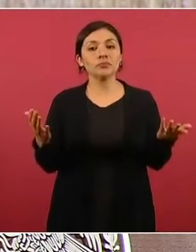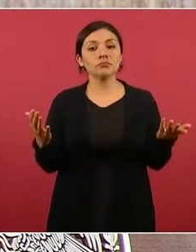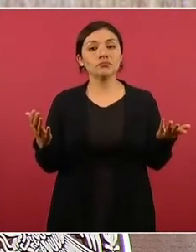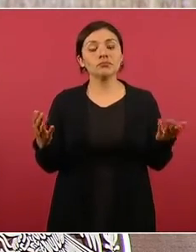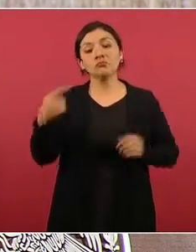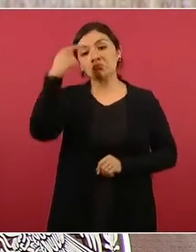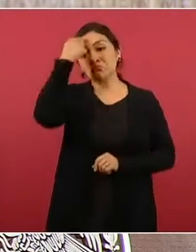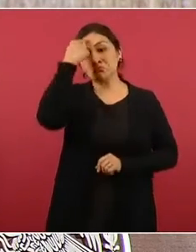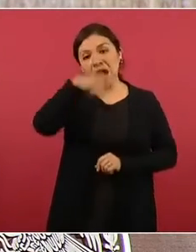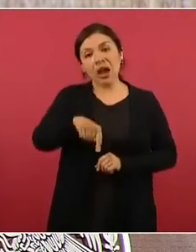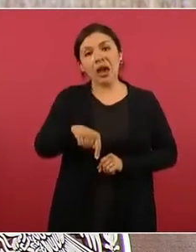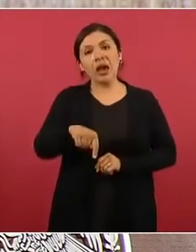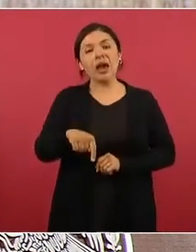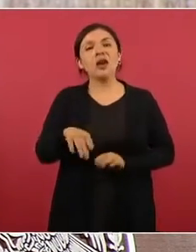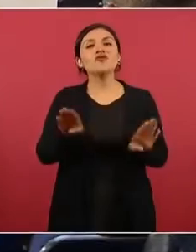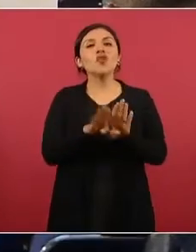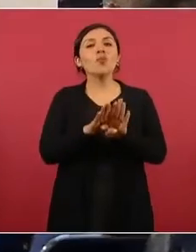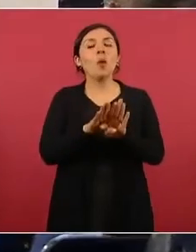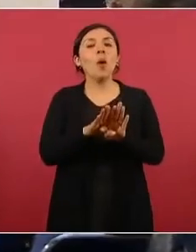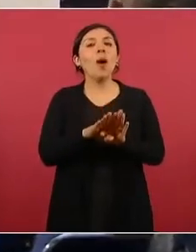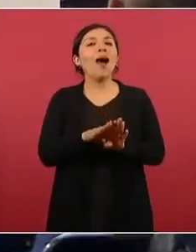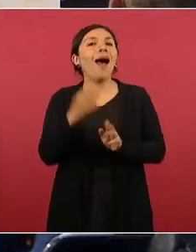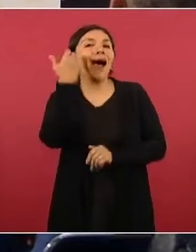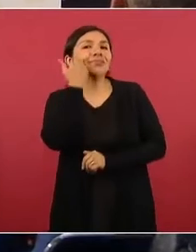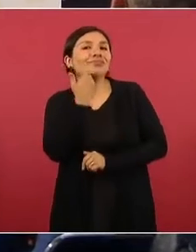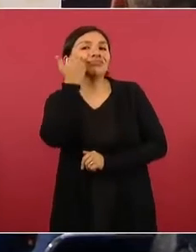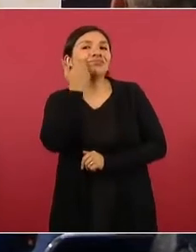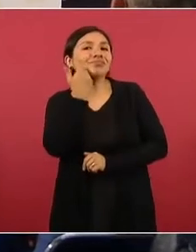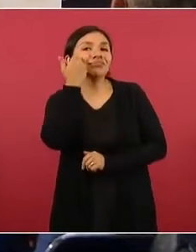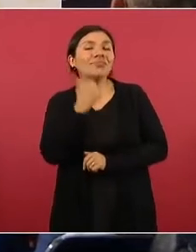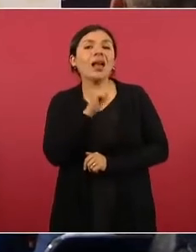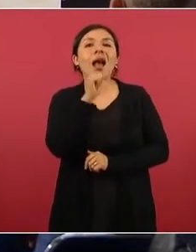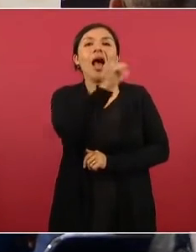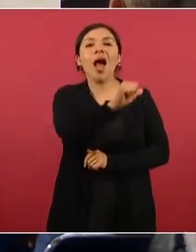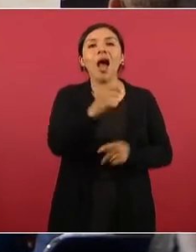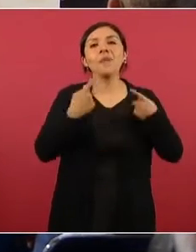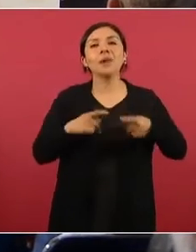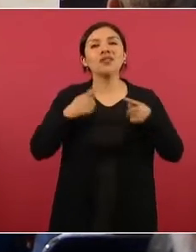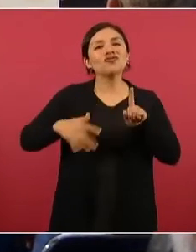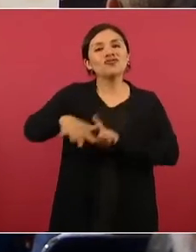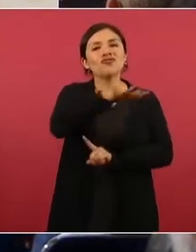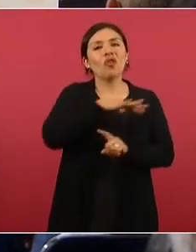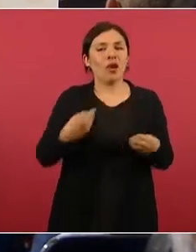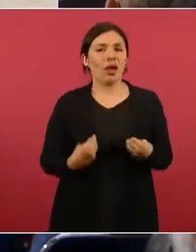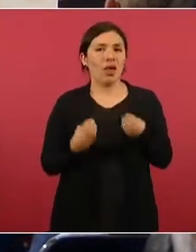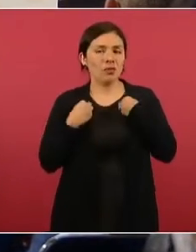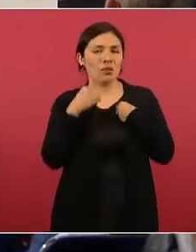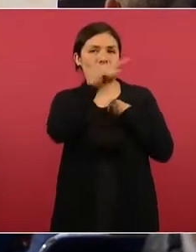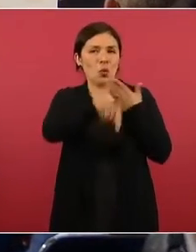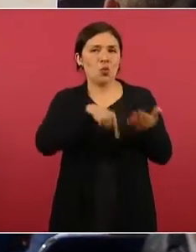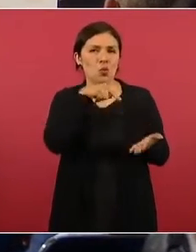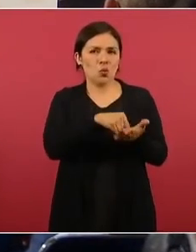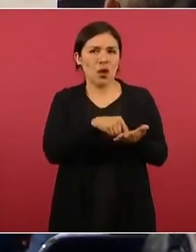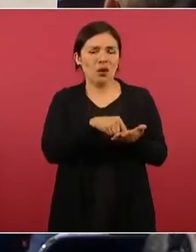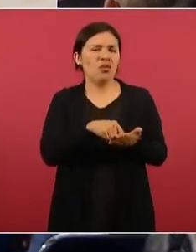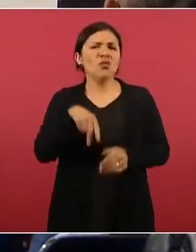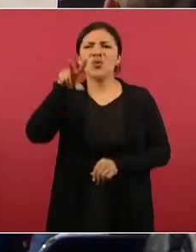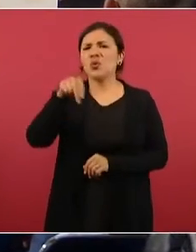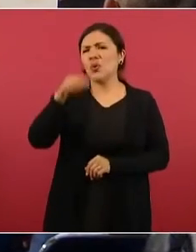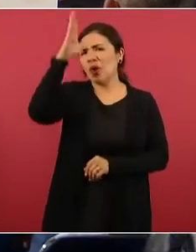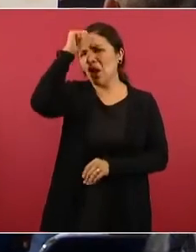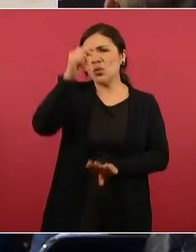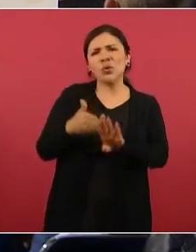para querer quedar bien con los ciudadanos que están en